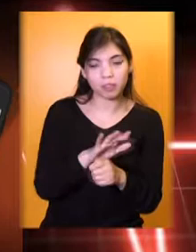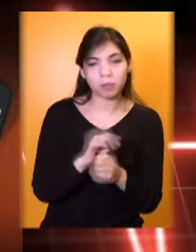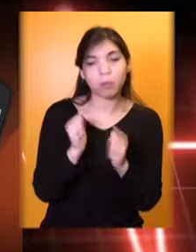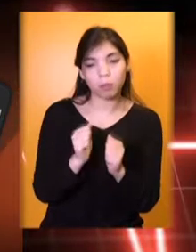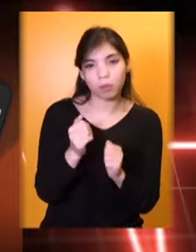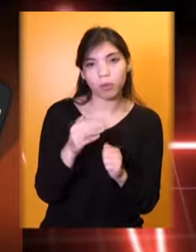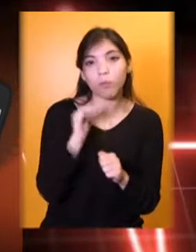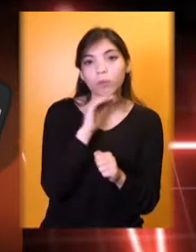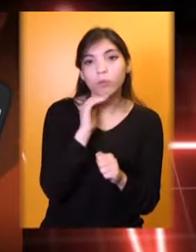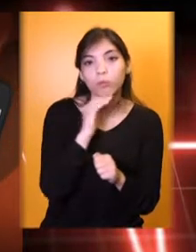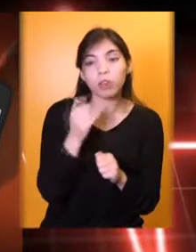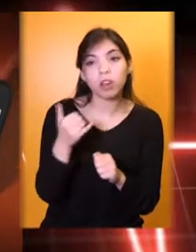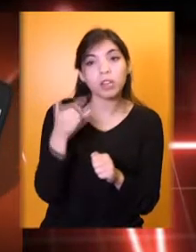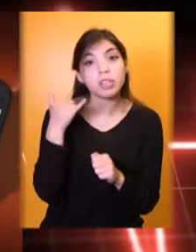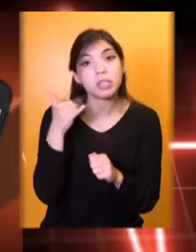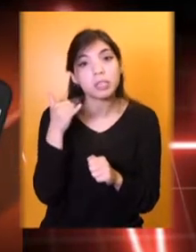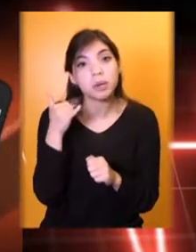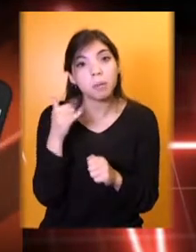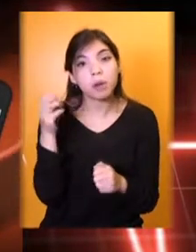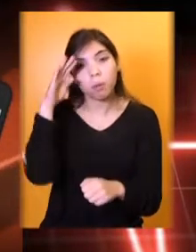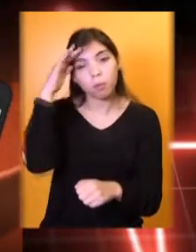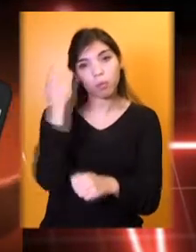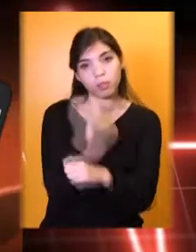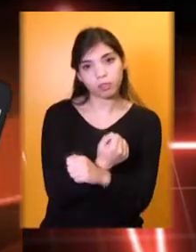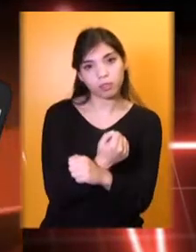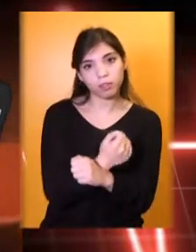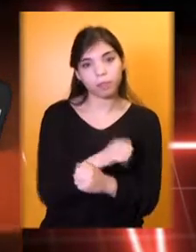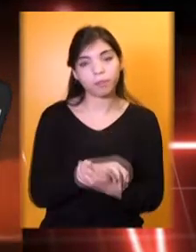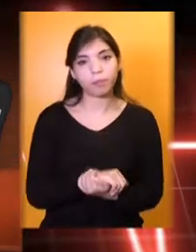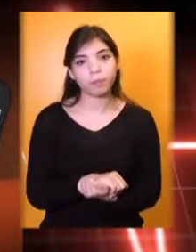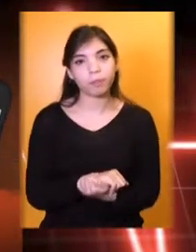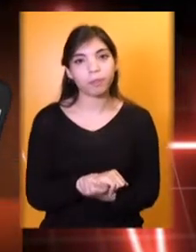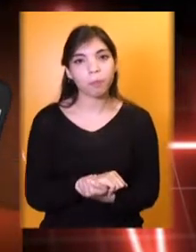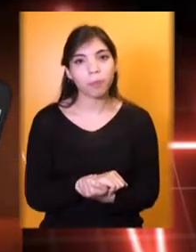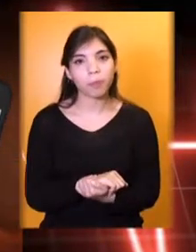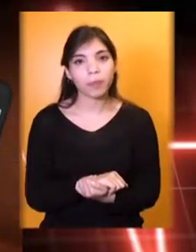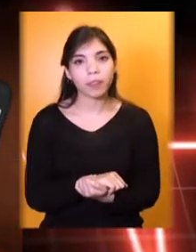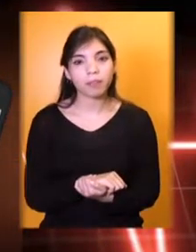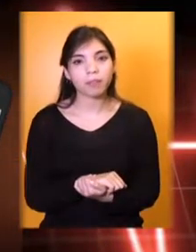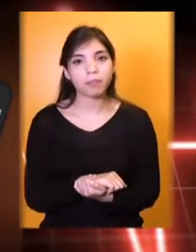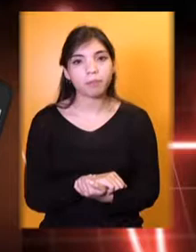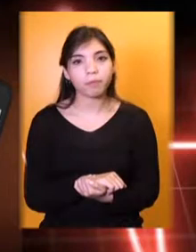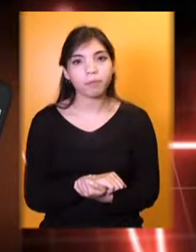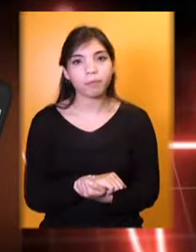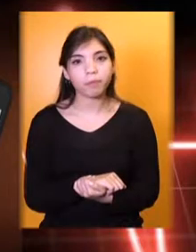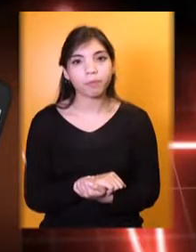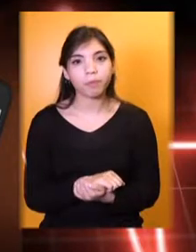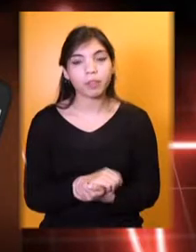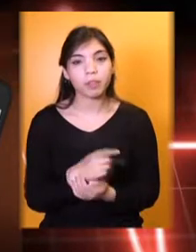de presentarse una emergencia para pedir auxilio a la policía.